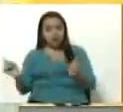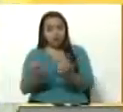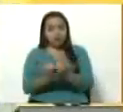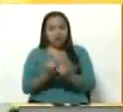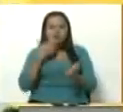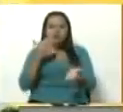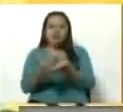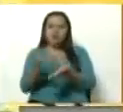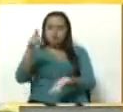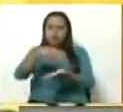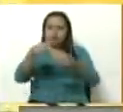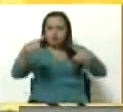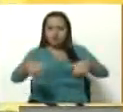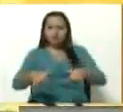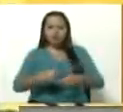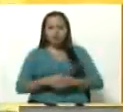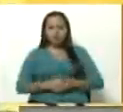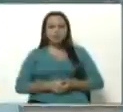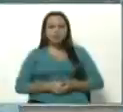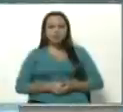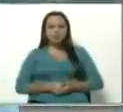compañeros.